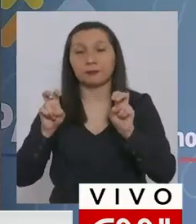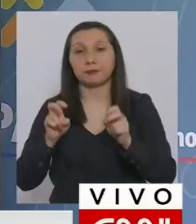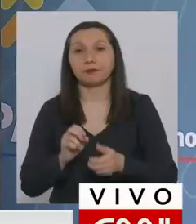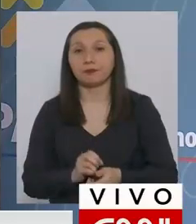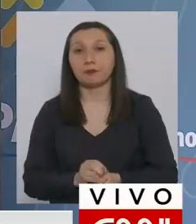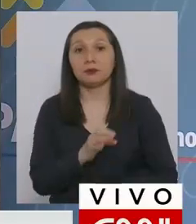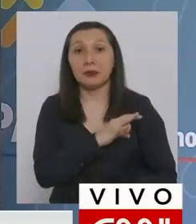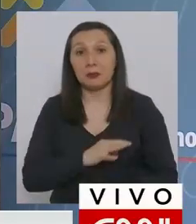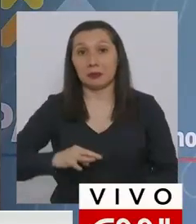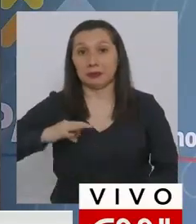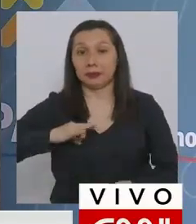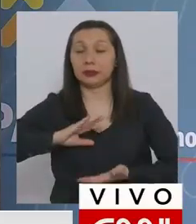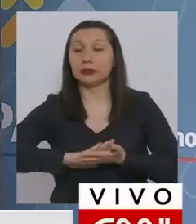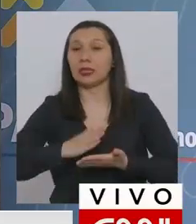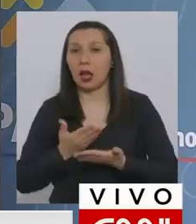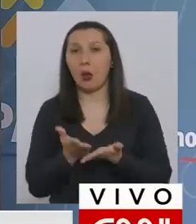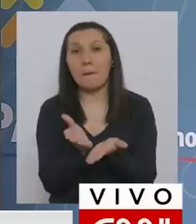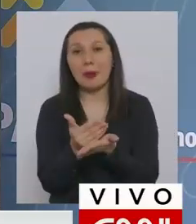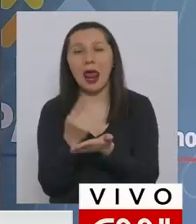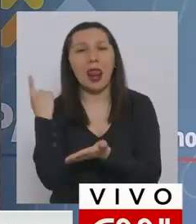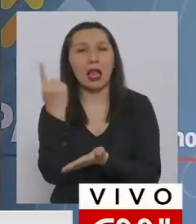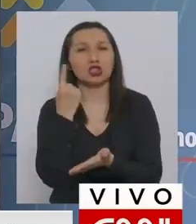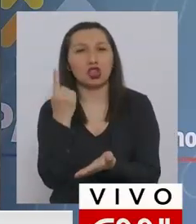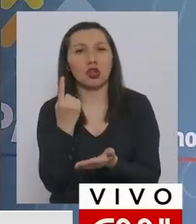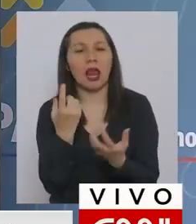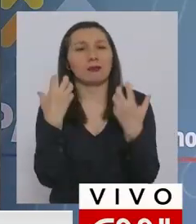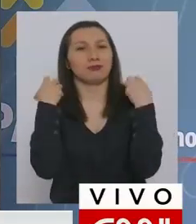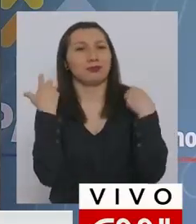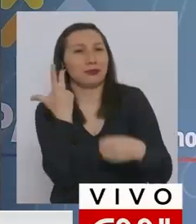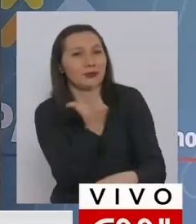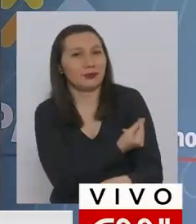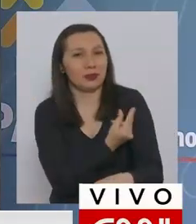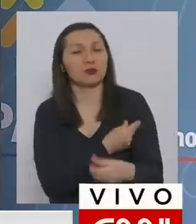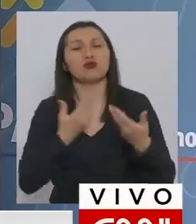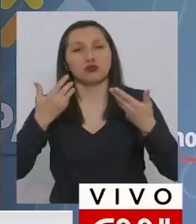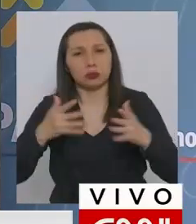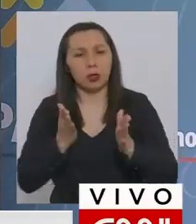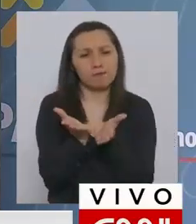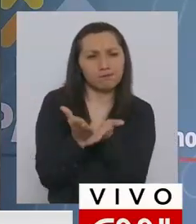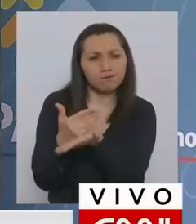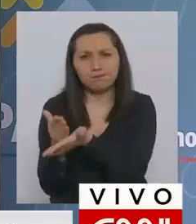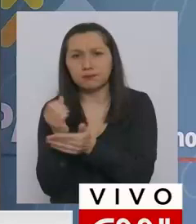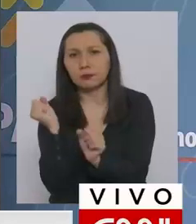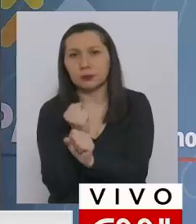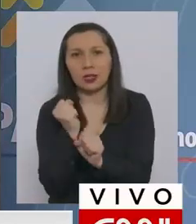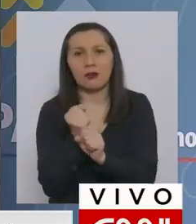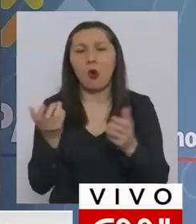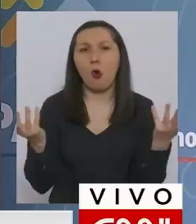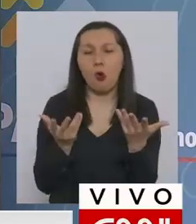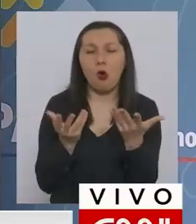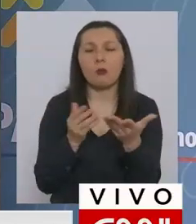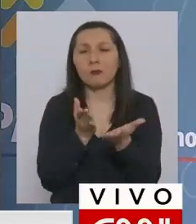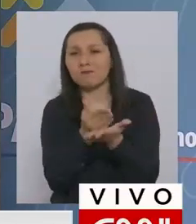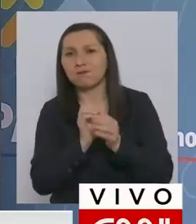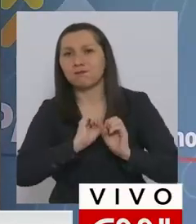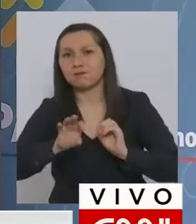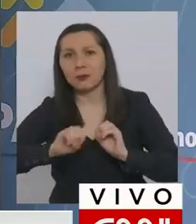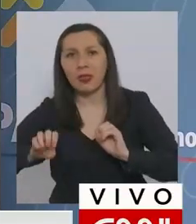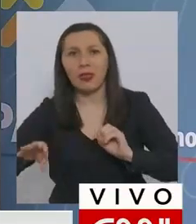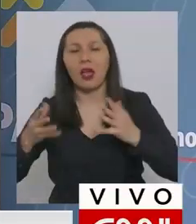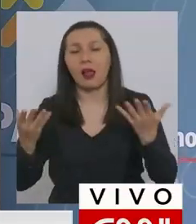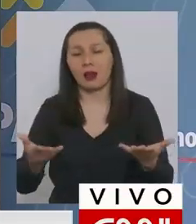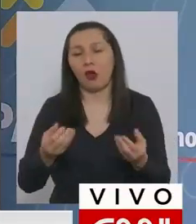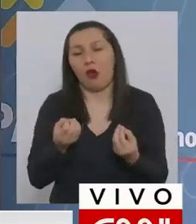El ISP aprobó hoy el uso de Sinovac para menores entre 3 y 6 años. ¿Esto cuándo va a